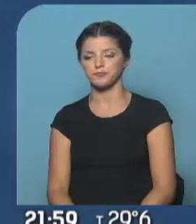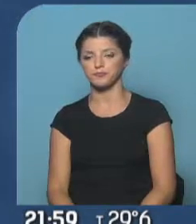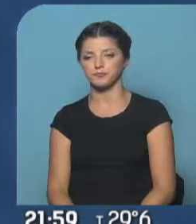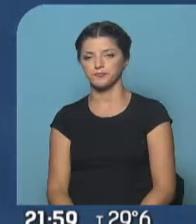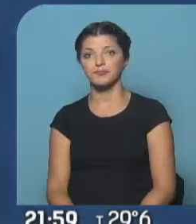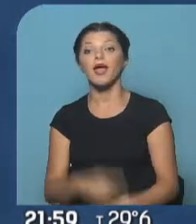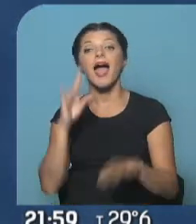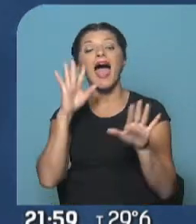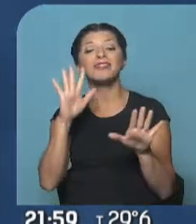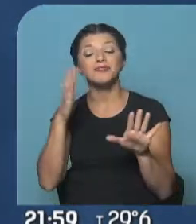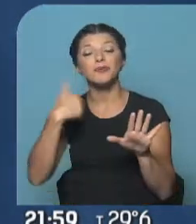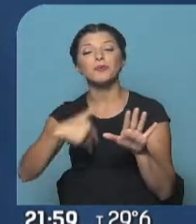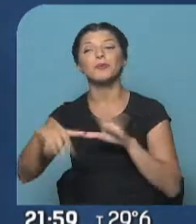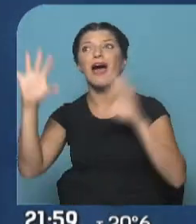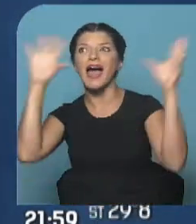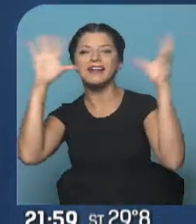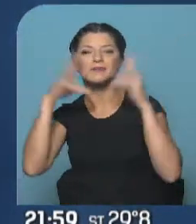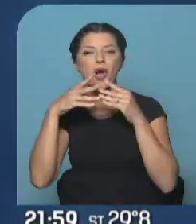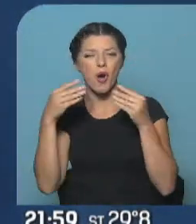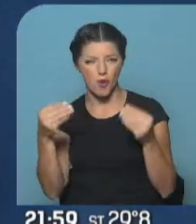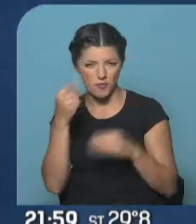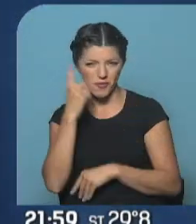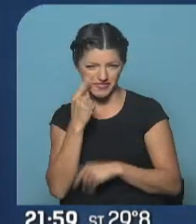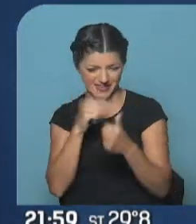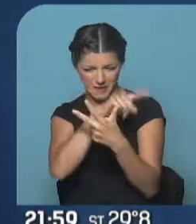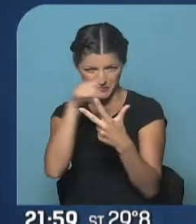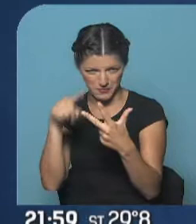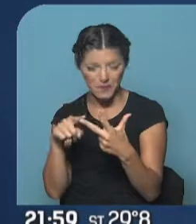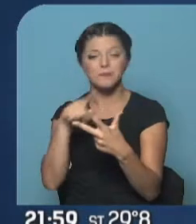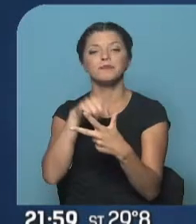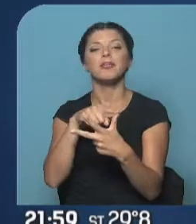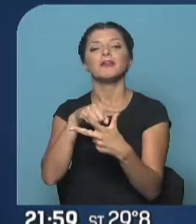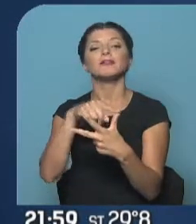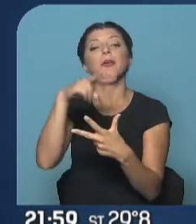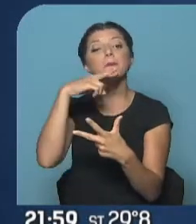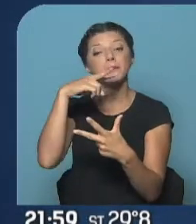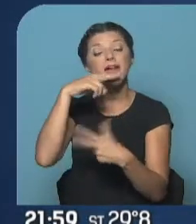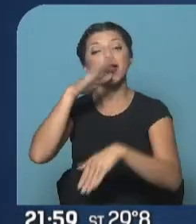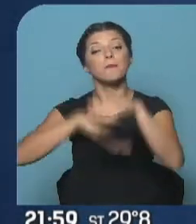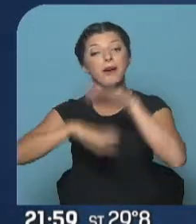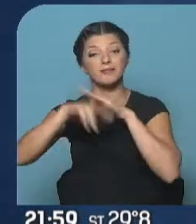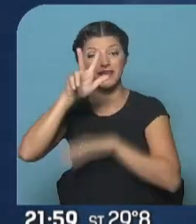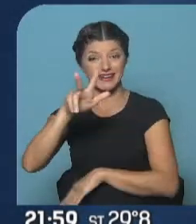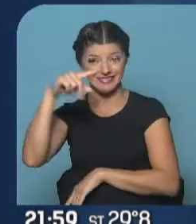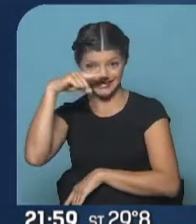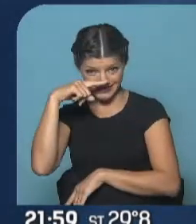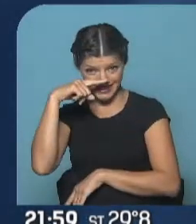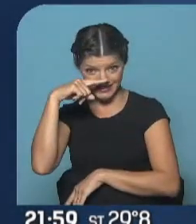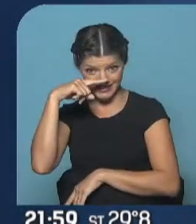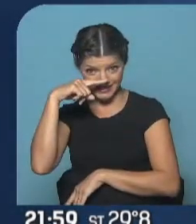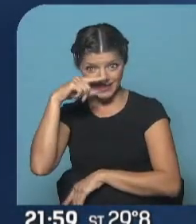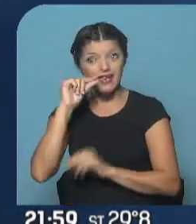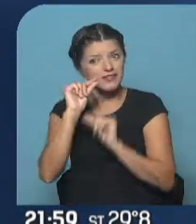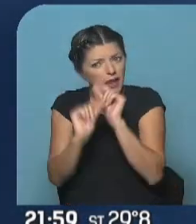Y atención, así se va a venir el pronóstico extendido para los próximos 3 días en la ciudad de Buenos Aires. 37 grados va a ser la máxima de este viernes. Sigue de a